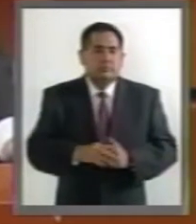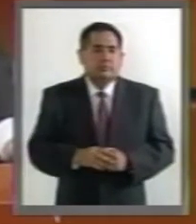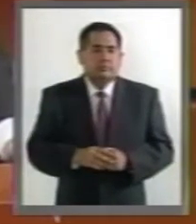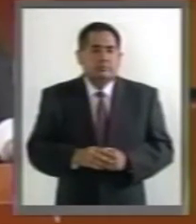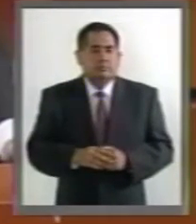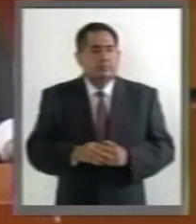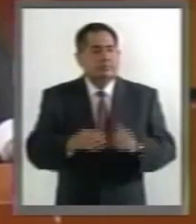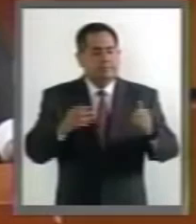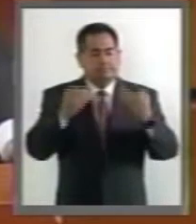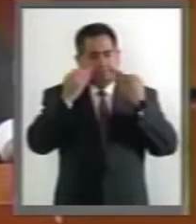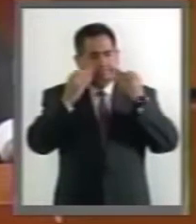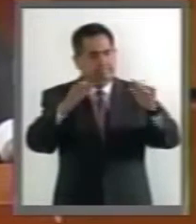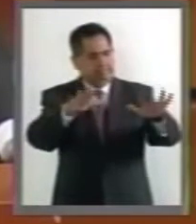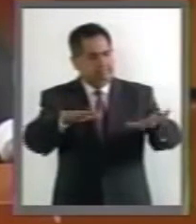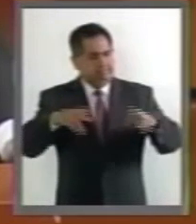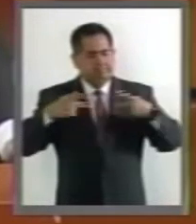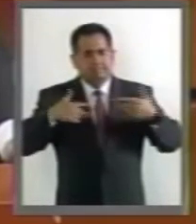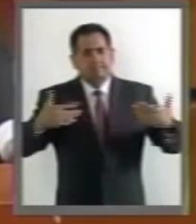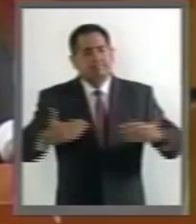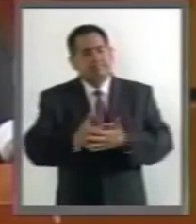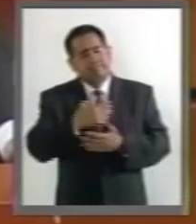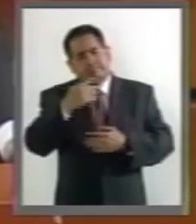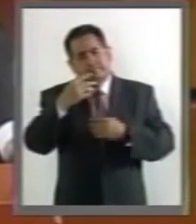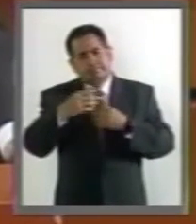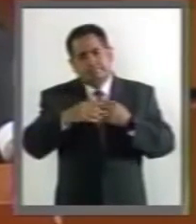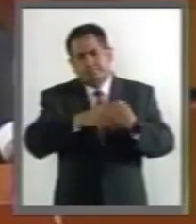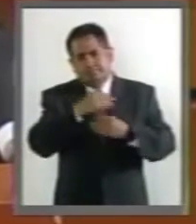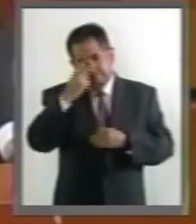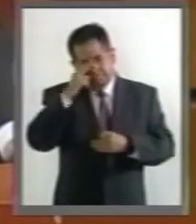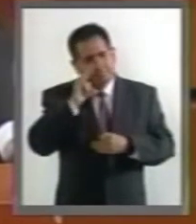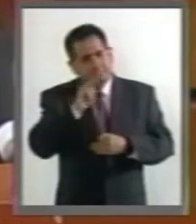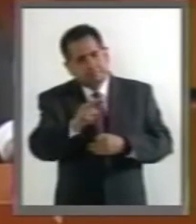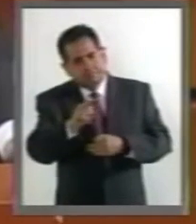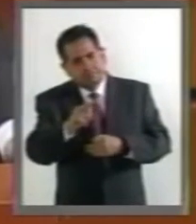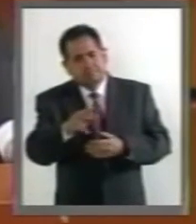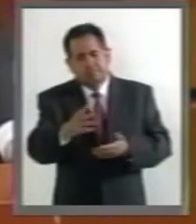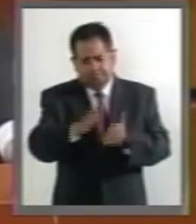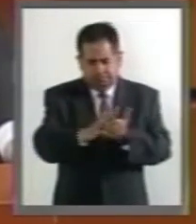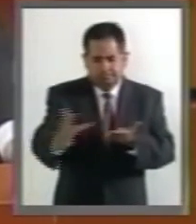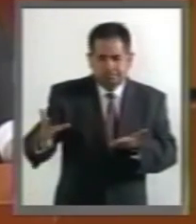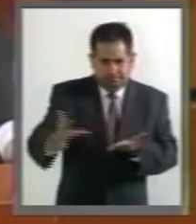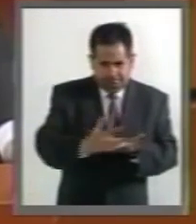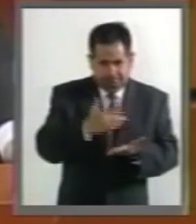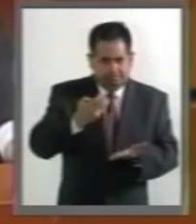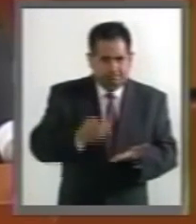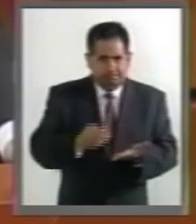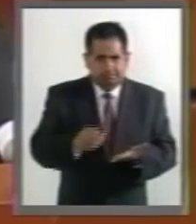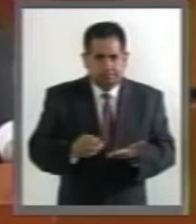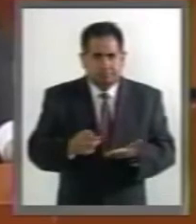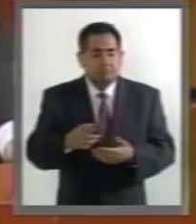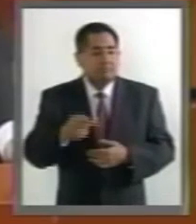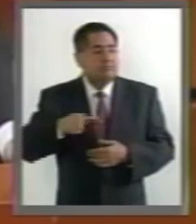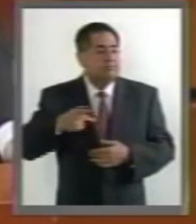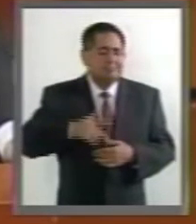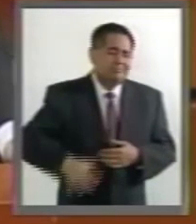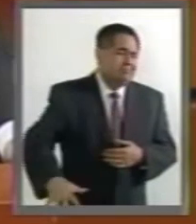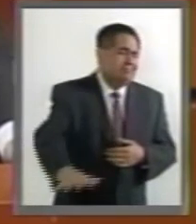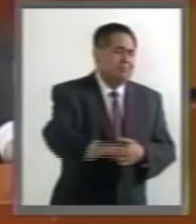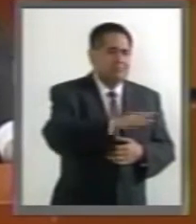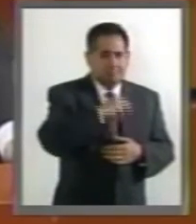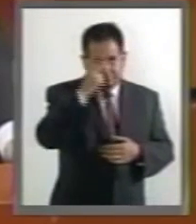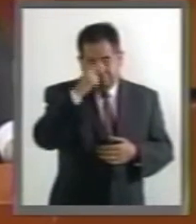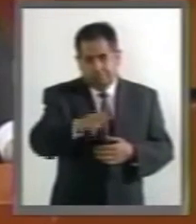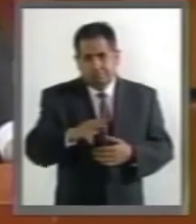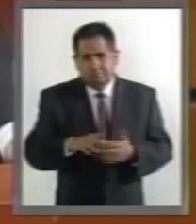el pueblo de México, que apoyen esta iniciativa, porque el pueblo ya no